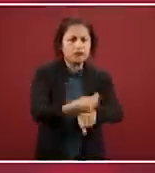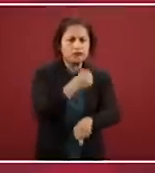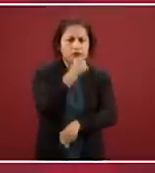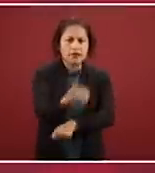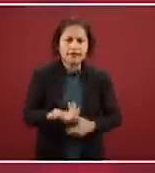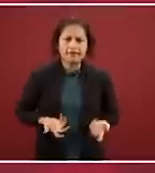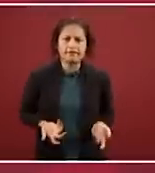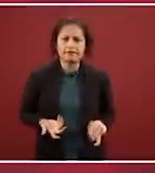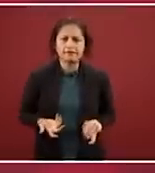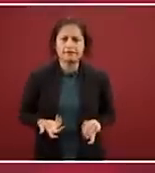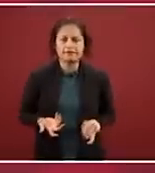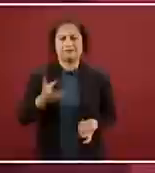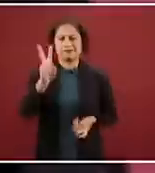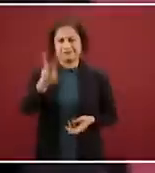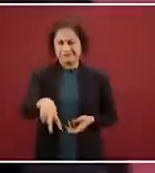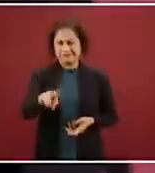Es muy cómodo